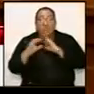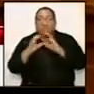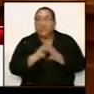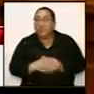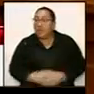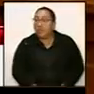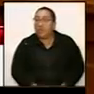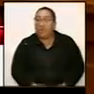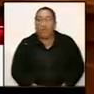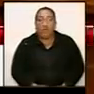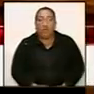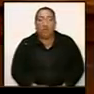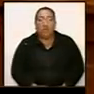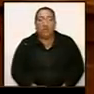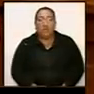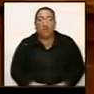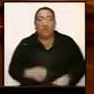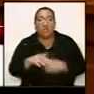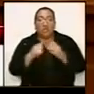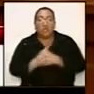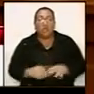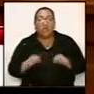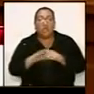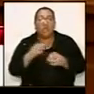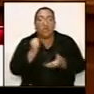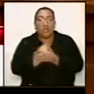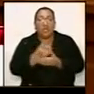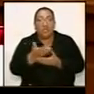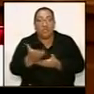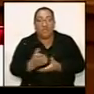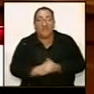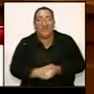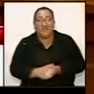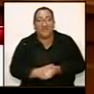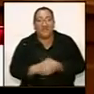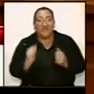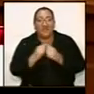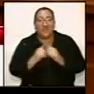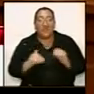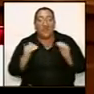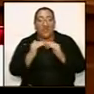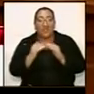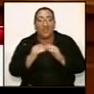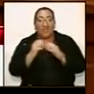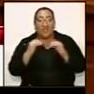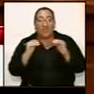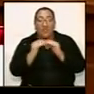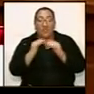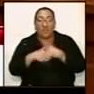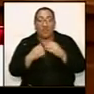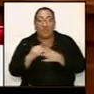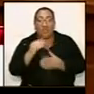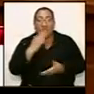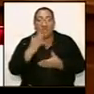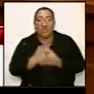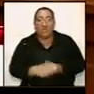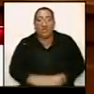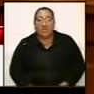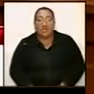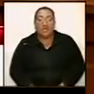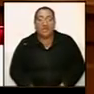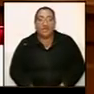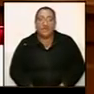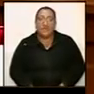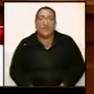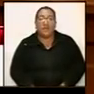comunicación. Estamos todos en la misma lucha. Creemos en la igualdad de oportunidades y en eliminar estereotipos, pero para